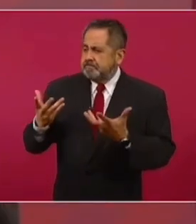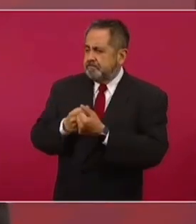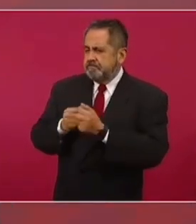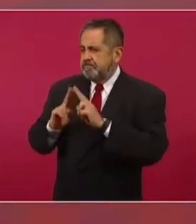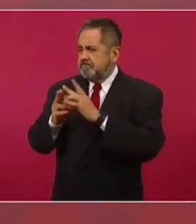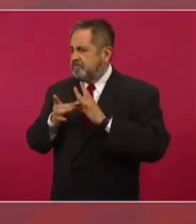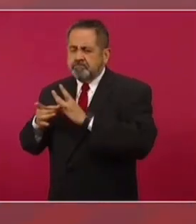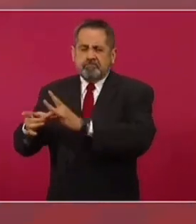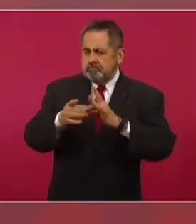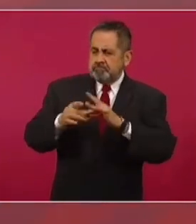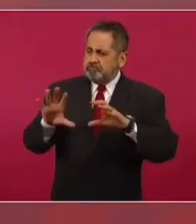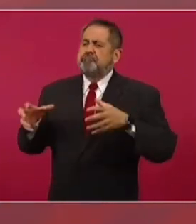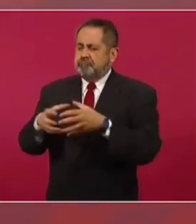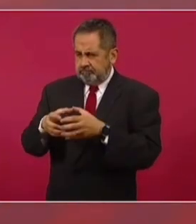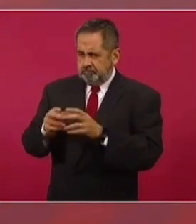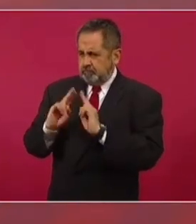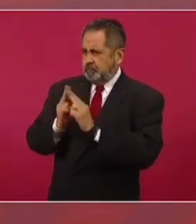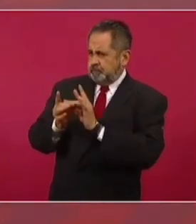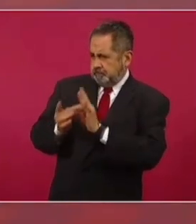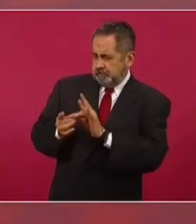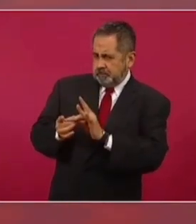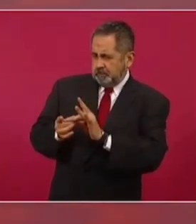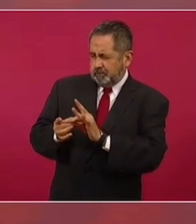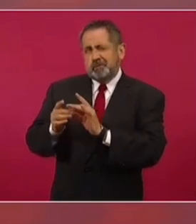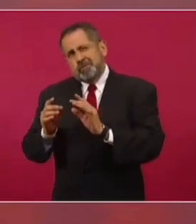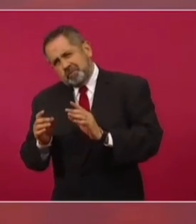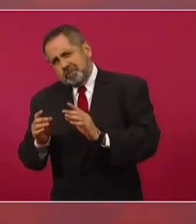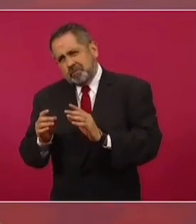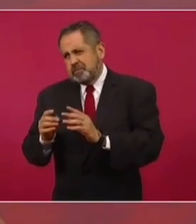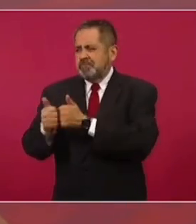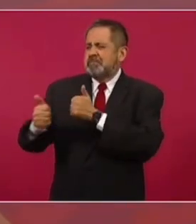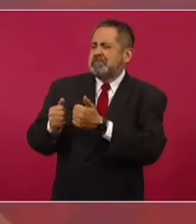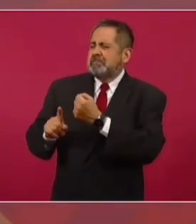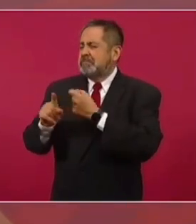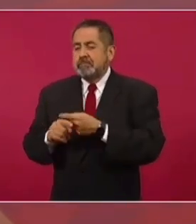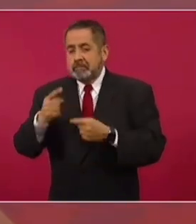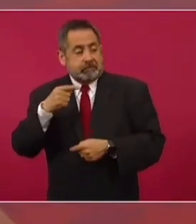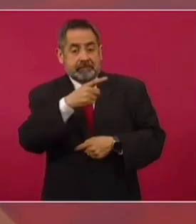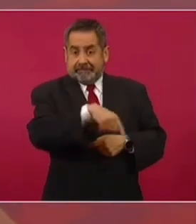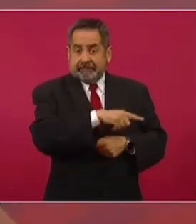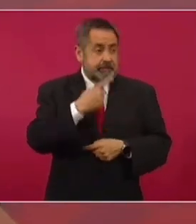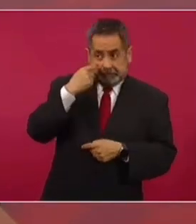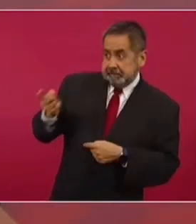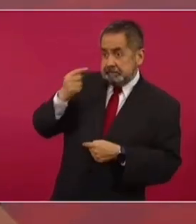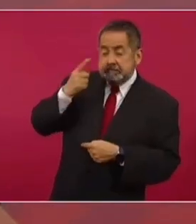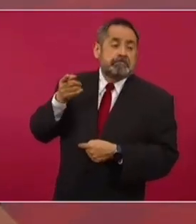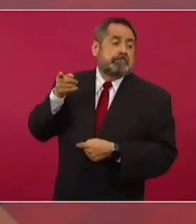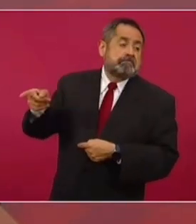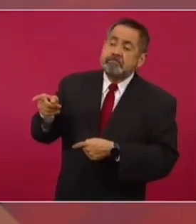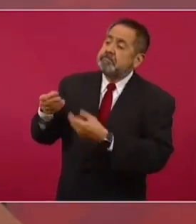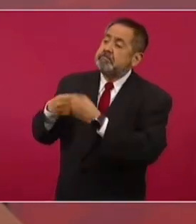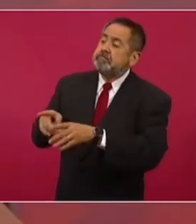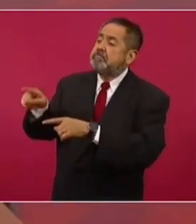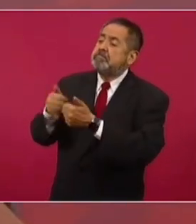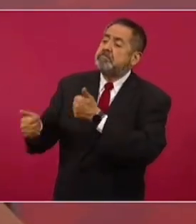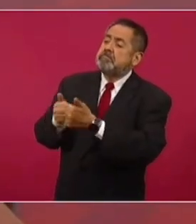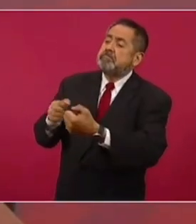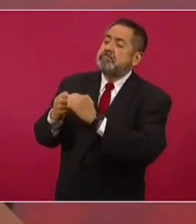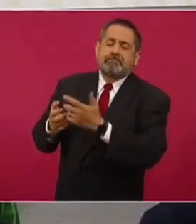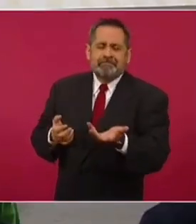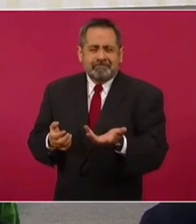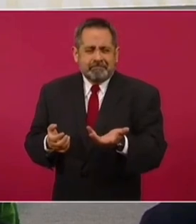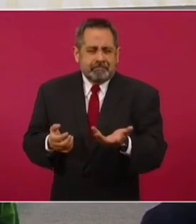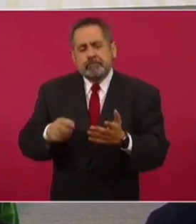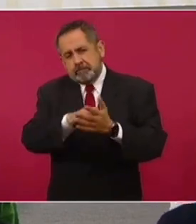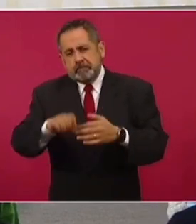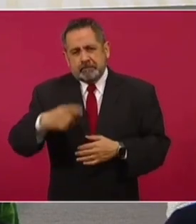unirnos o, cuando menos, no darle motivo a los conservadores para que se afecte nuestra causa. Porque, por